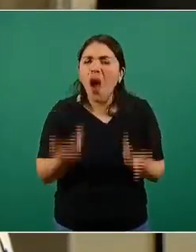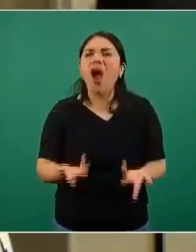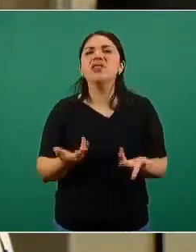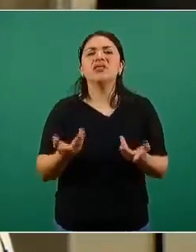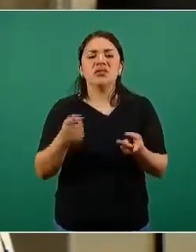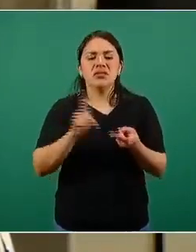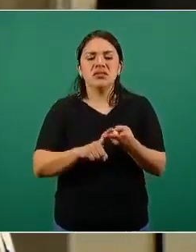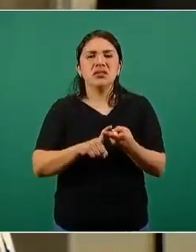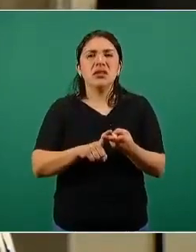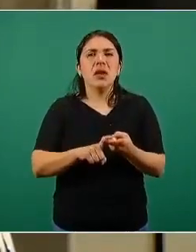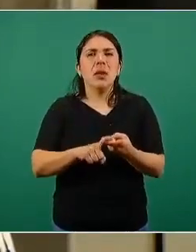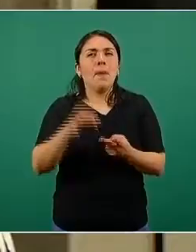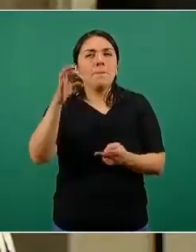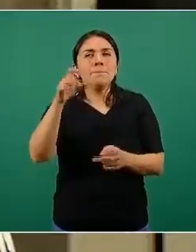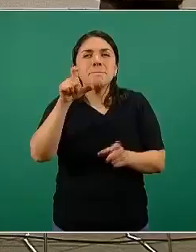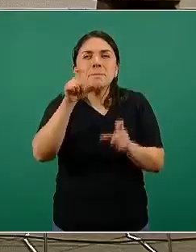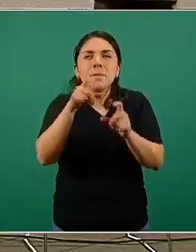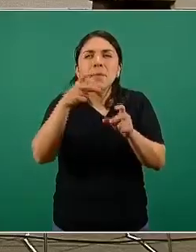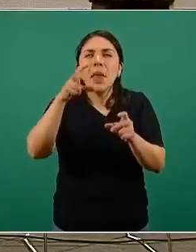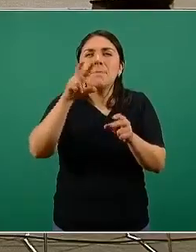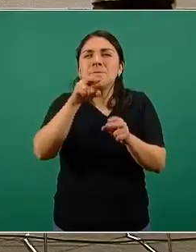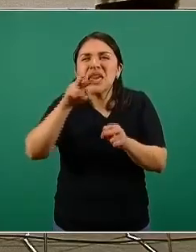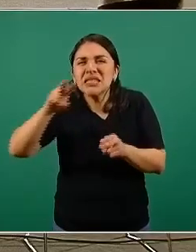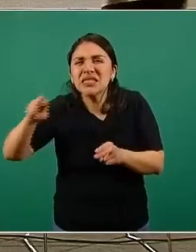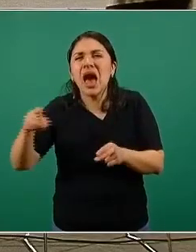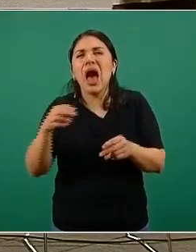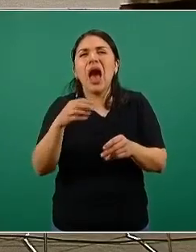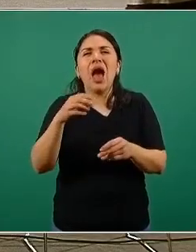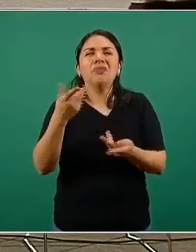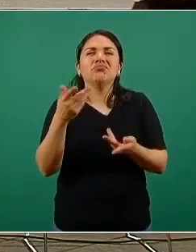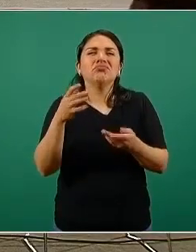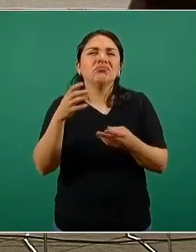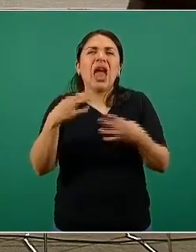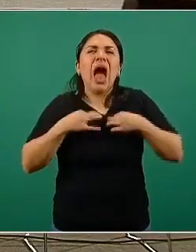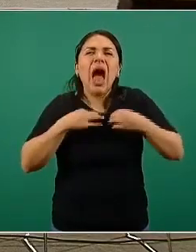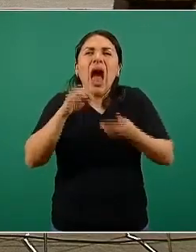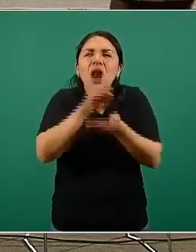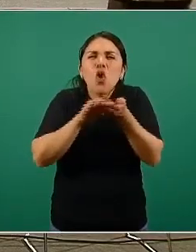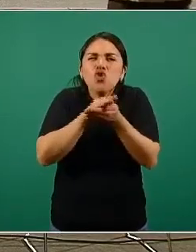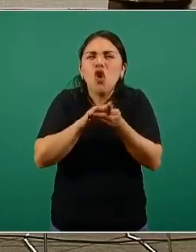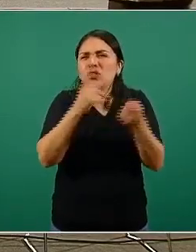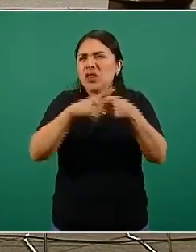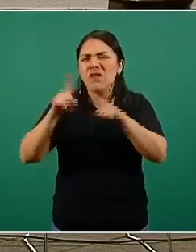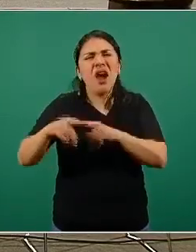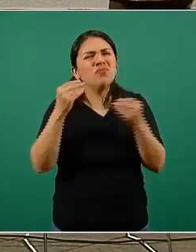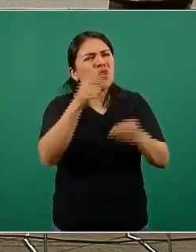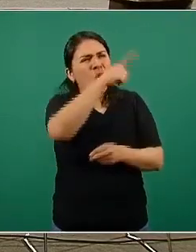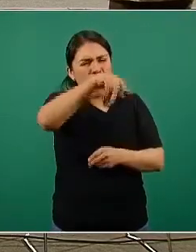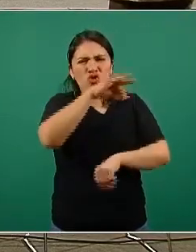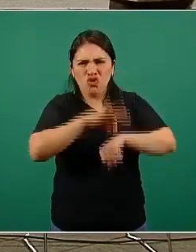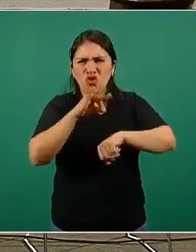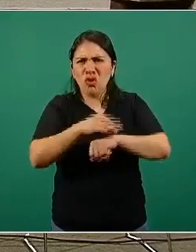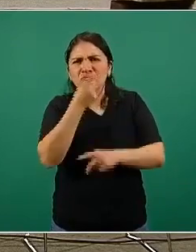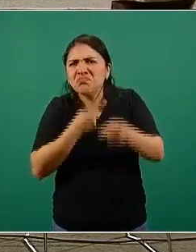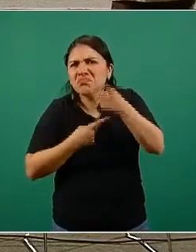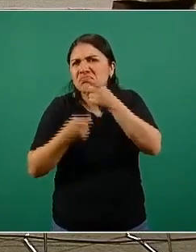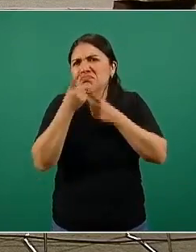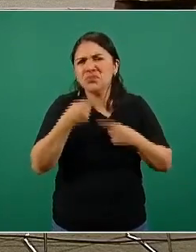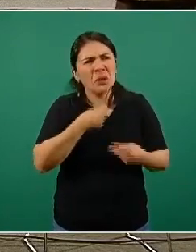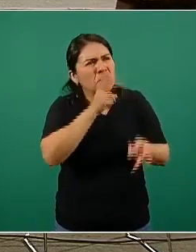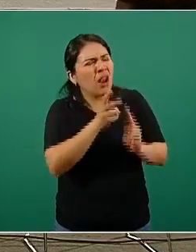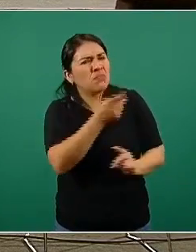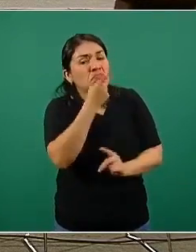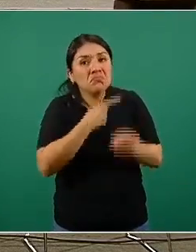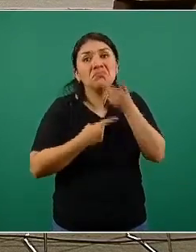sé, pinzas, algodones, varias cosas que nos han comentado los doctores y personal de ahí con el que hemos